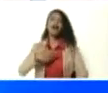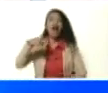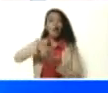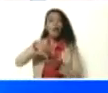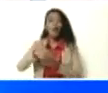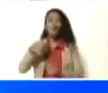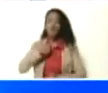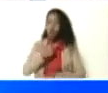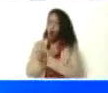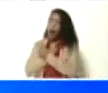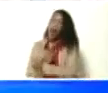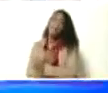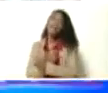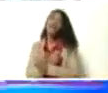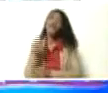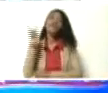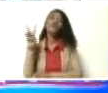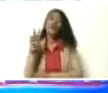yo amo a Venezuela.